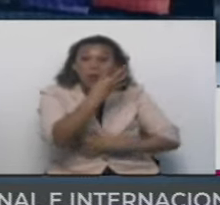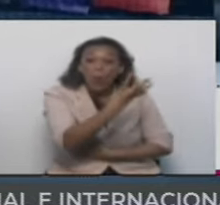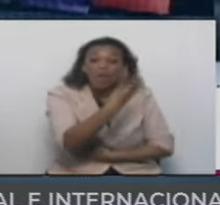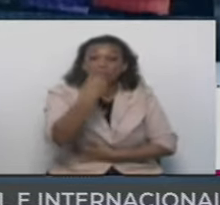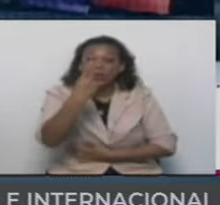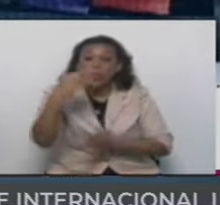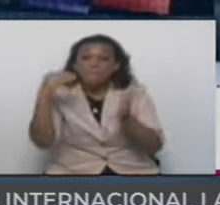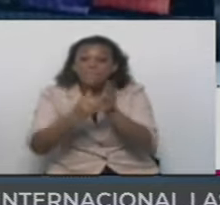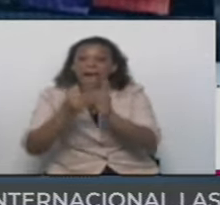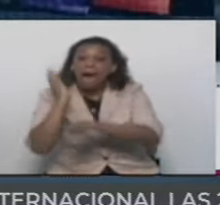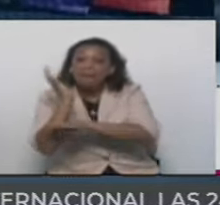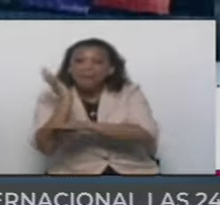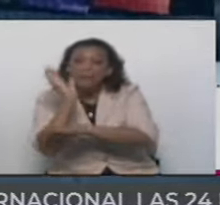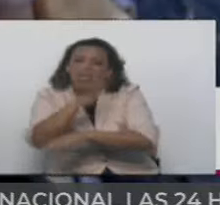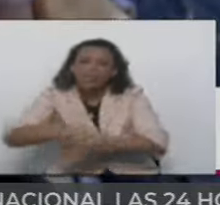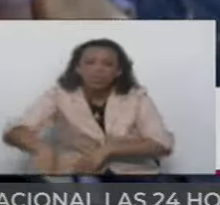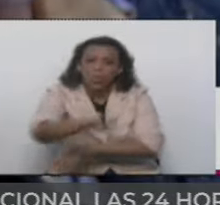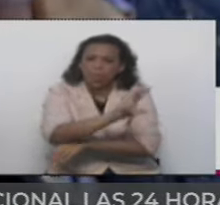41.000 asambleas nacionales,